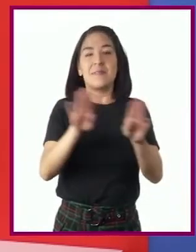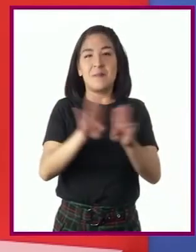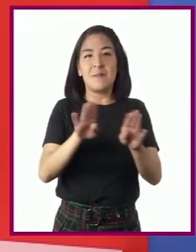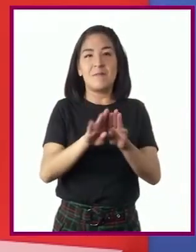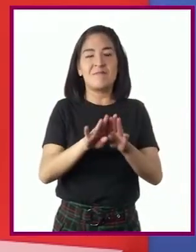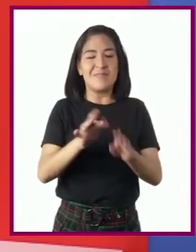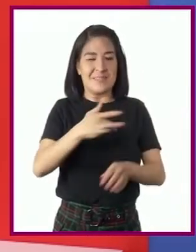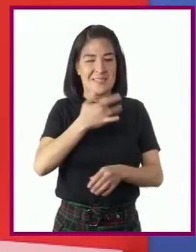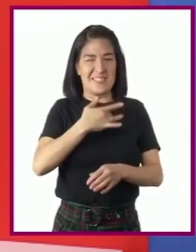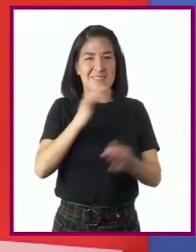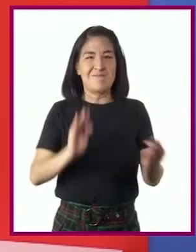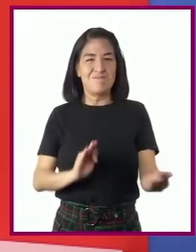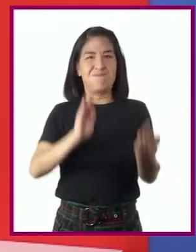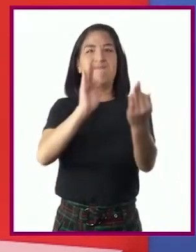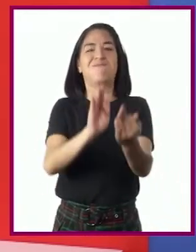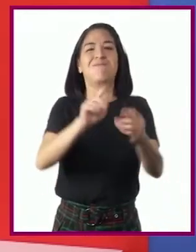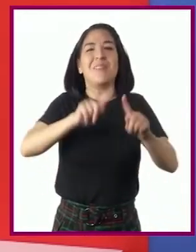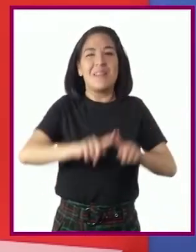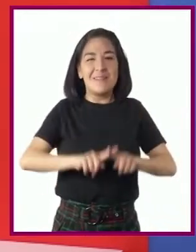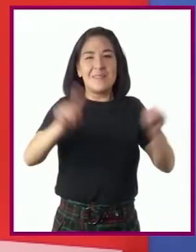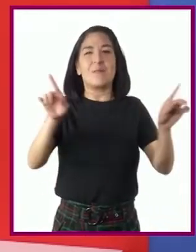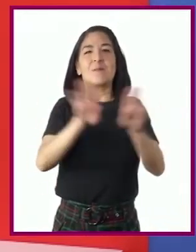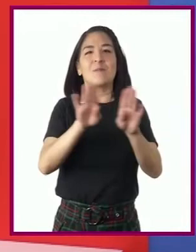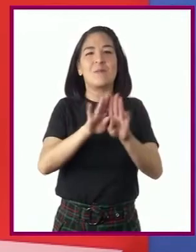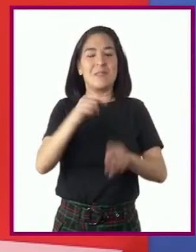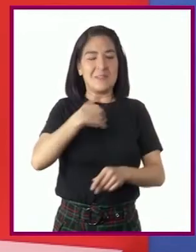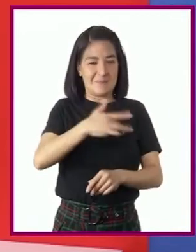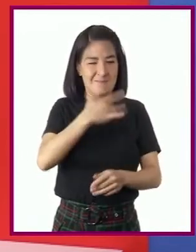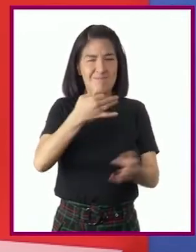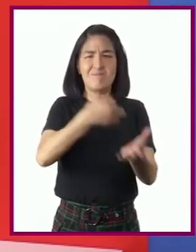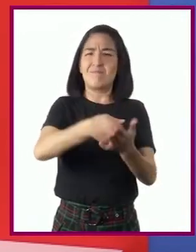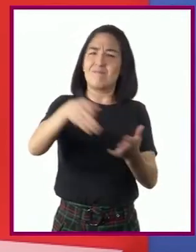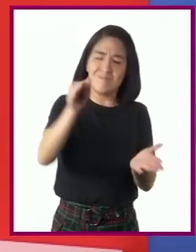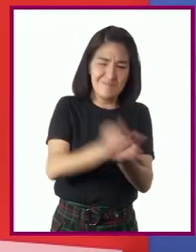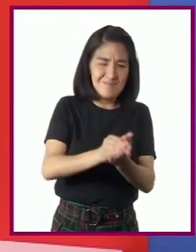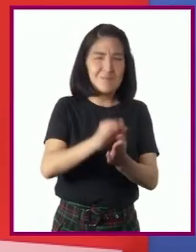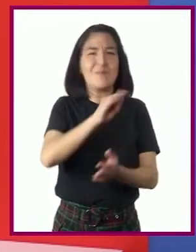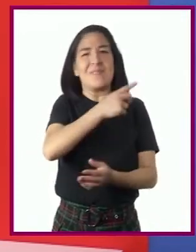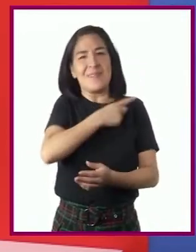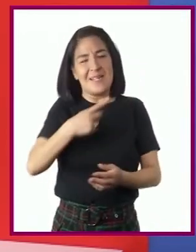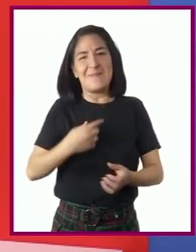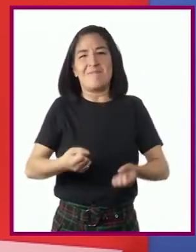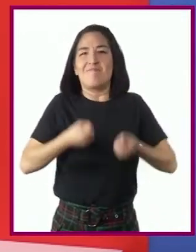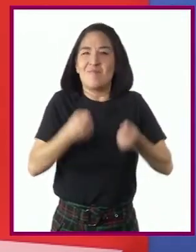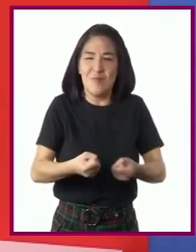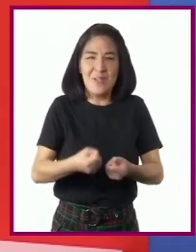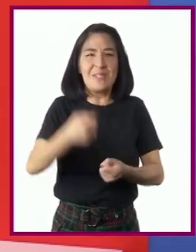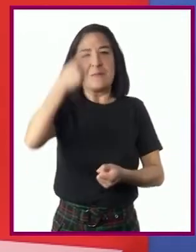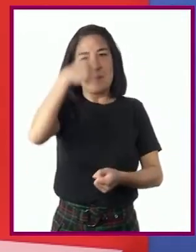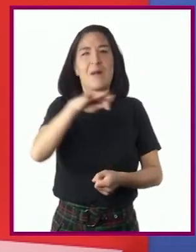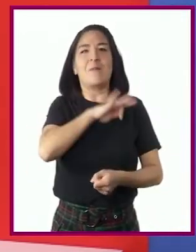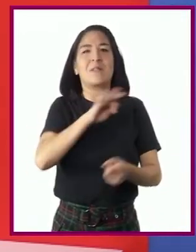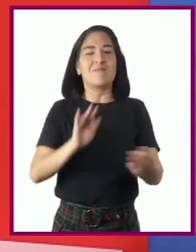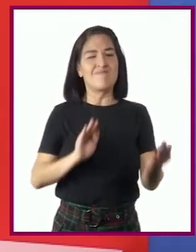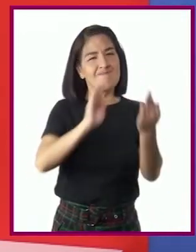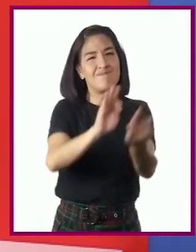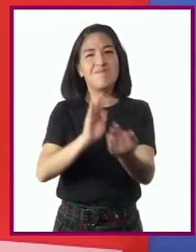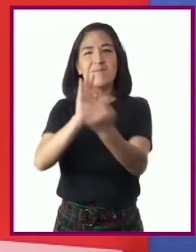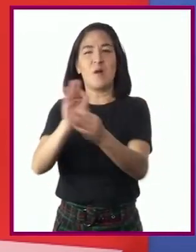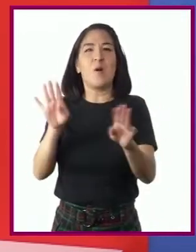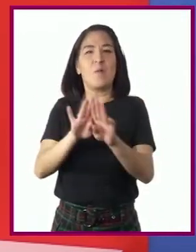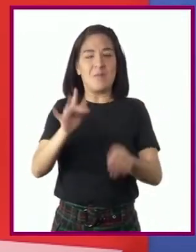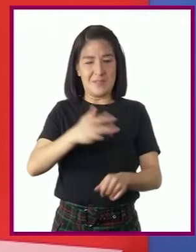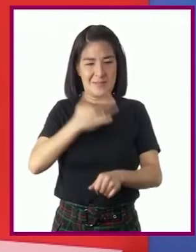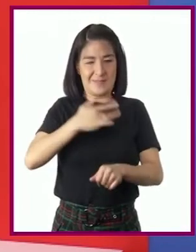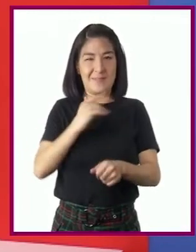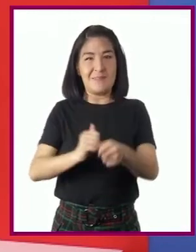situaciones adversas fortaleciéndonos de ellas mismas en el proceso. Tiene que ver con nuestra capacidad de adaptación,